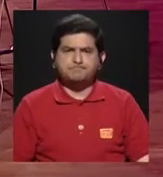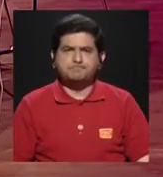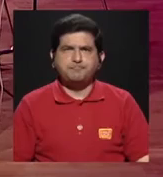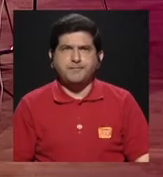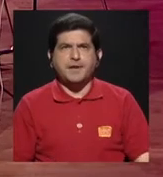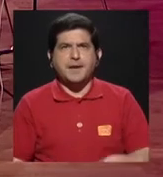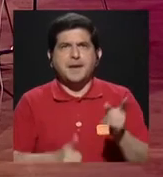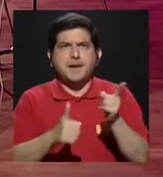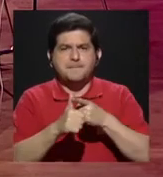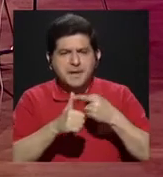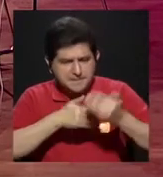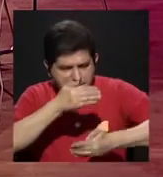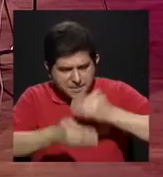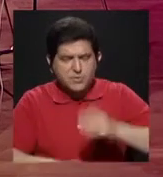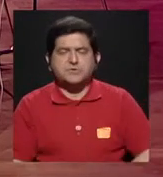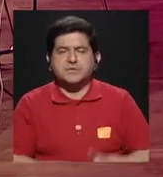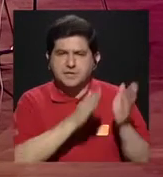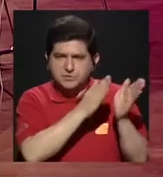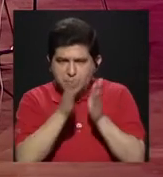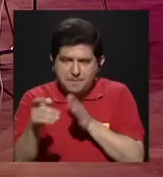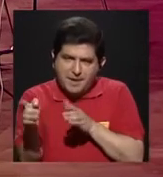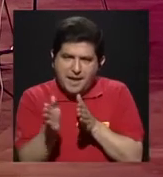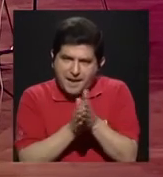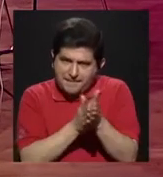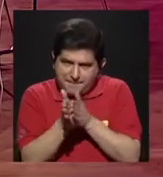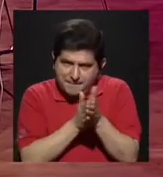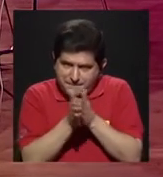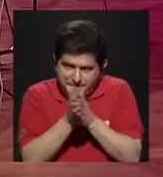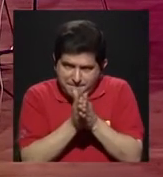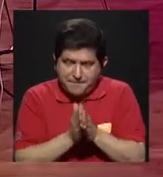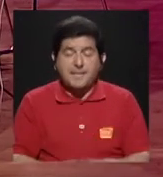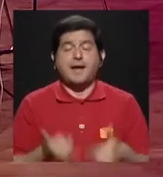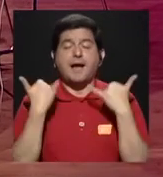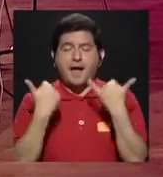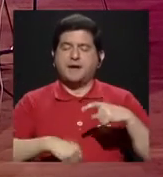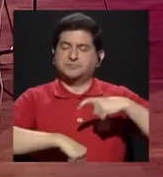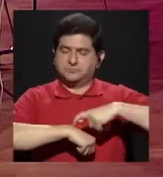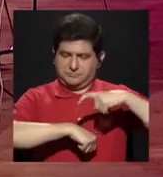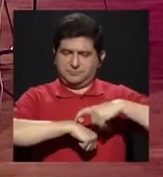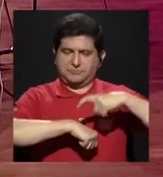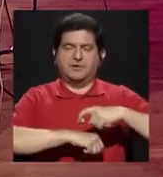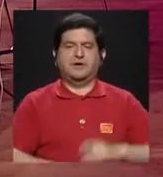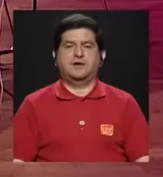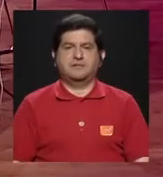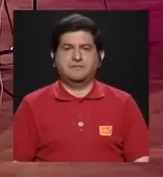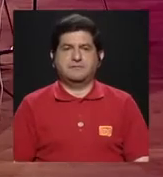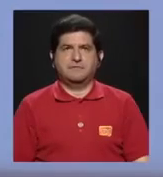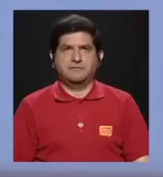Uno de los primeros pasos es contar con un plan de aprovechamiento, que es en el paso que estamos. Entonces,